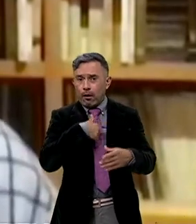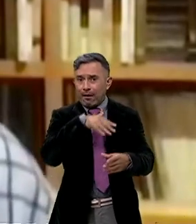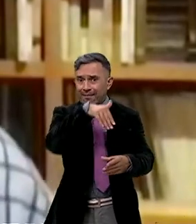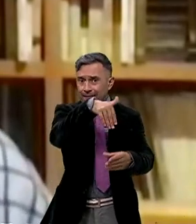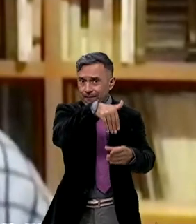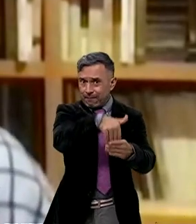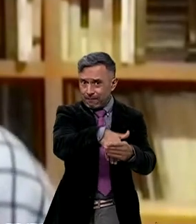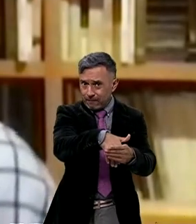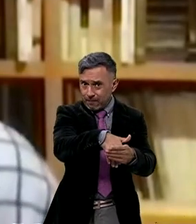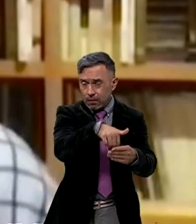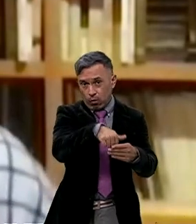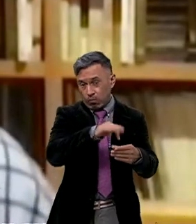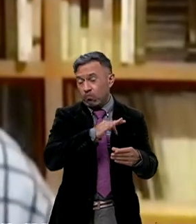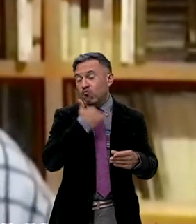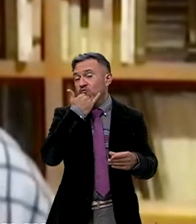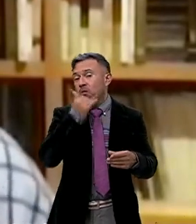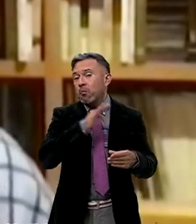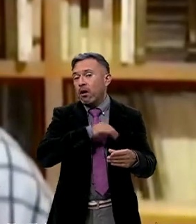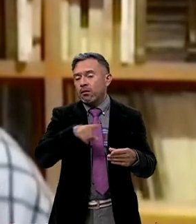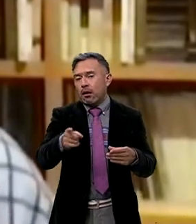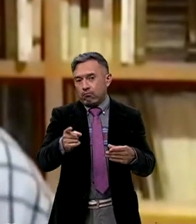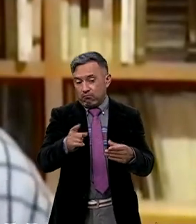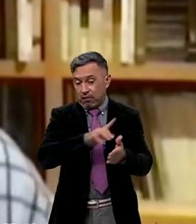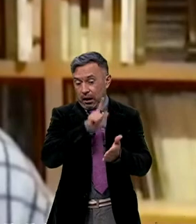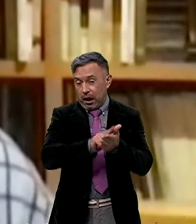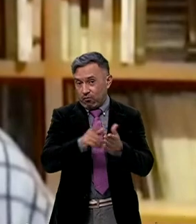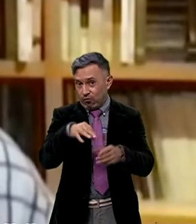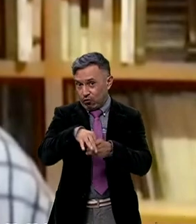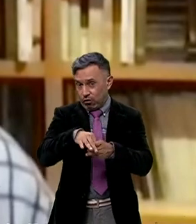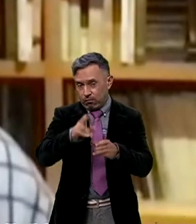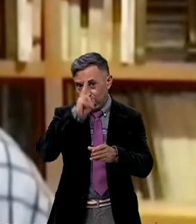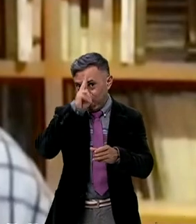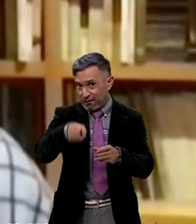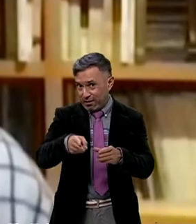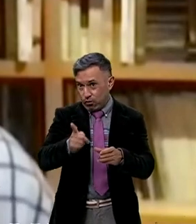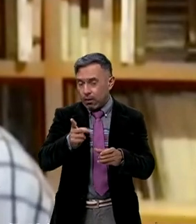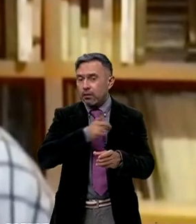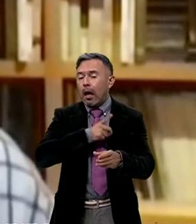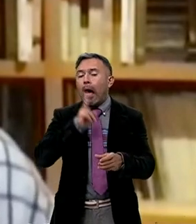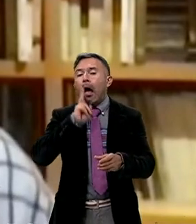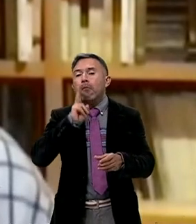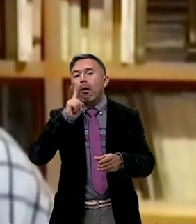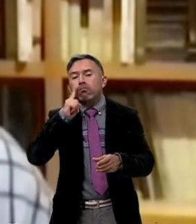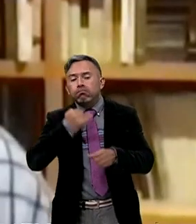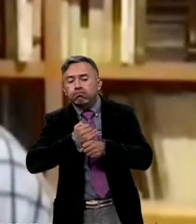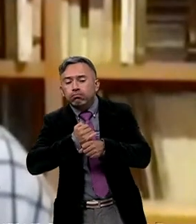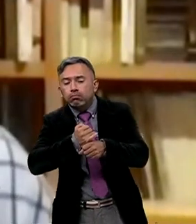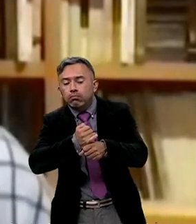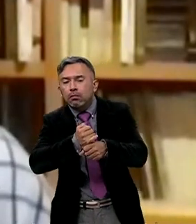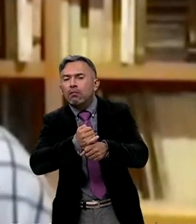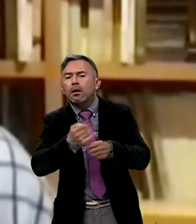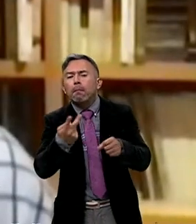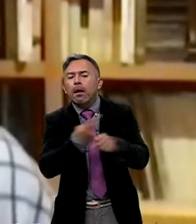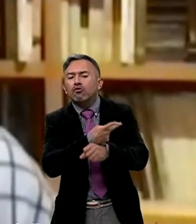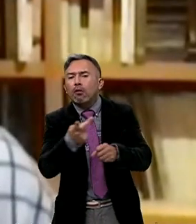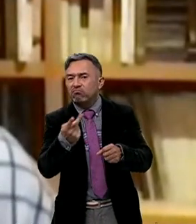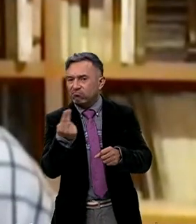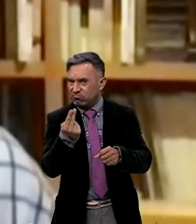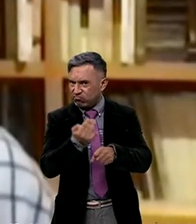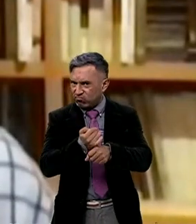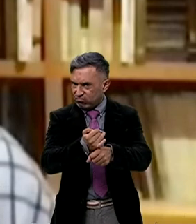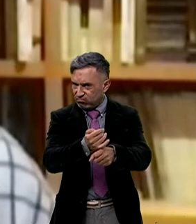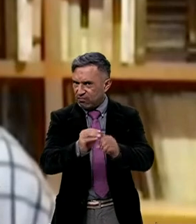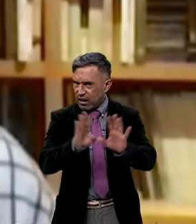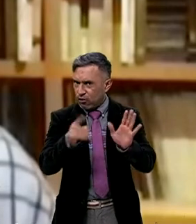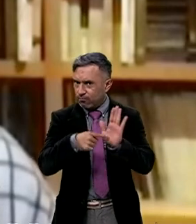puede ser un delito electoral que esperemos se investigue y se esclarezcan de momento esas esas